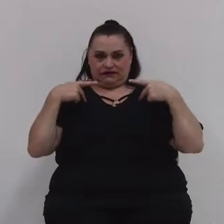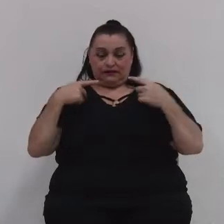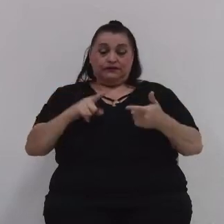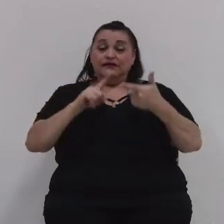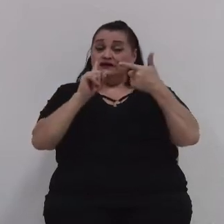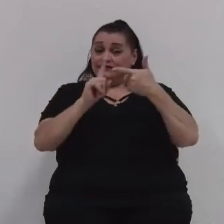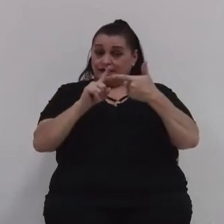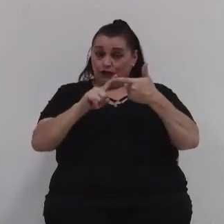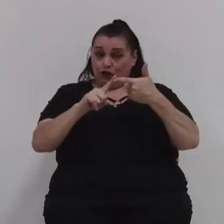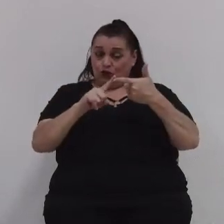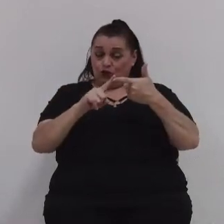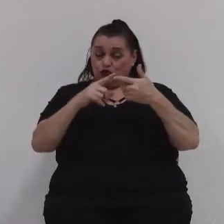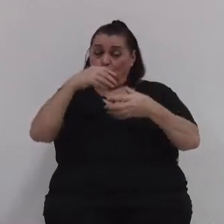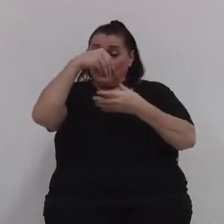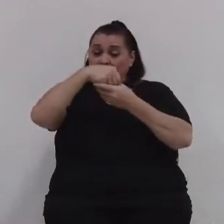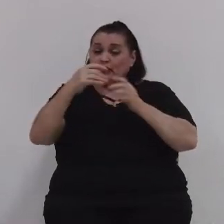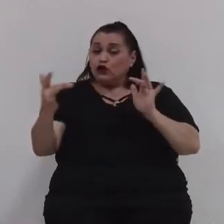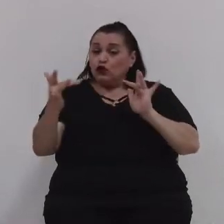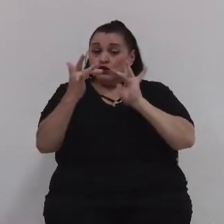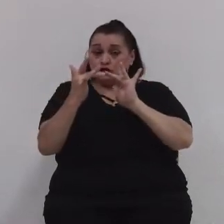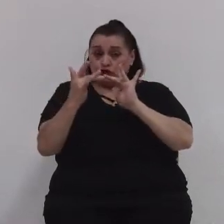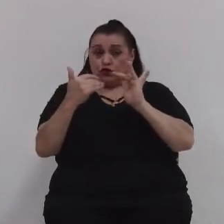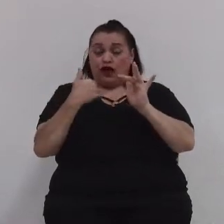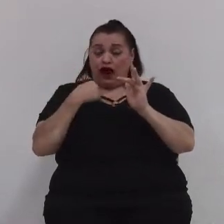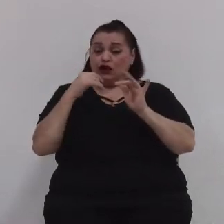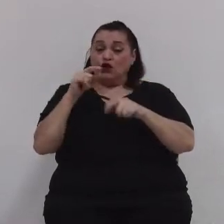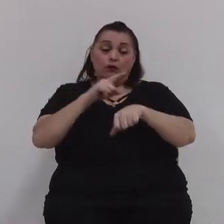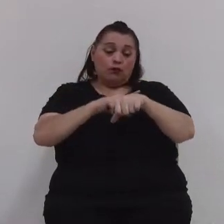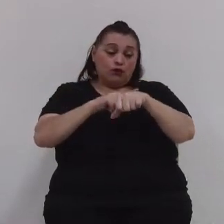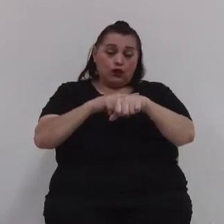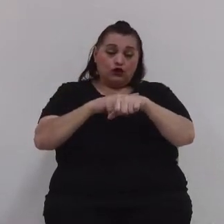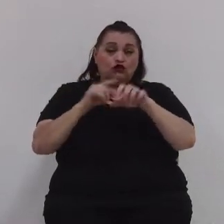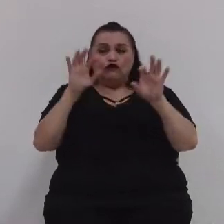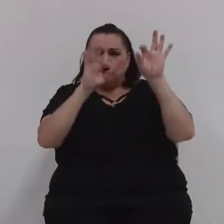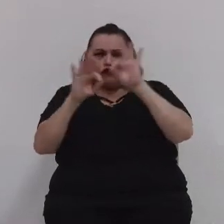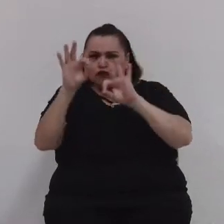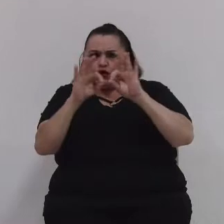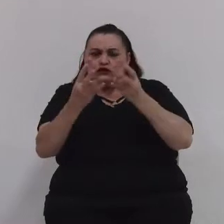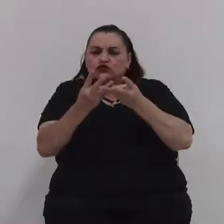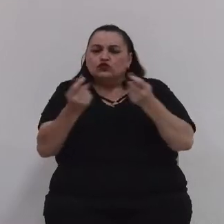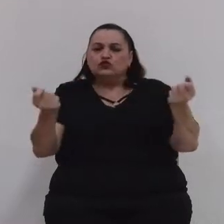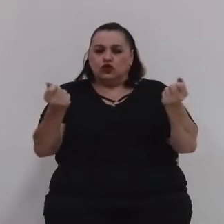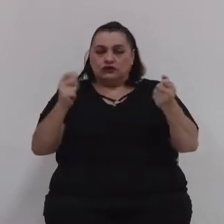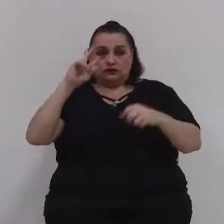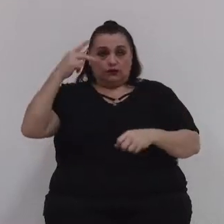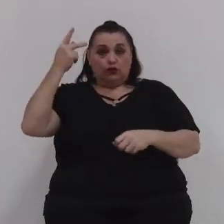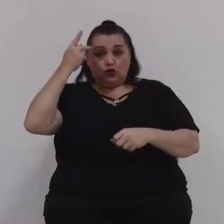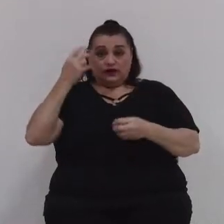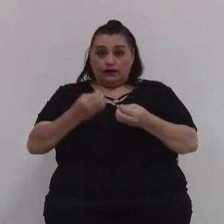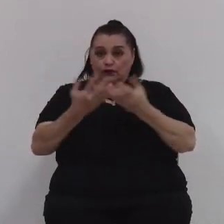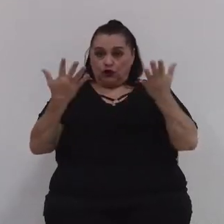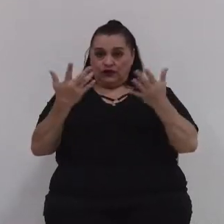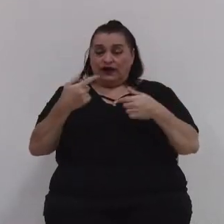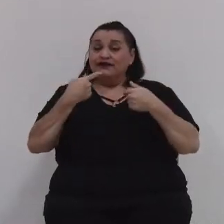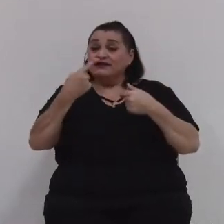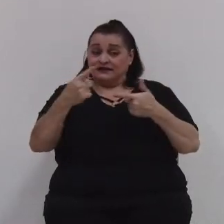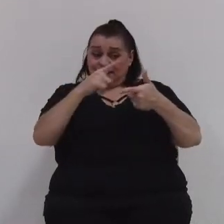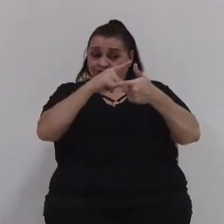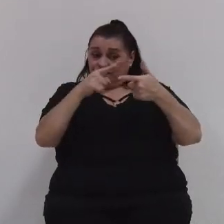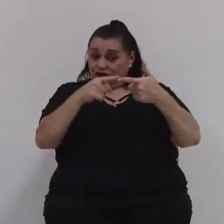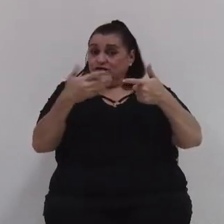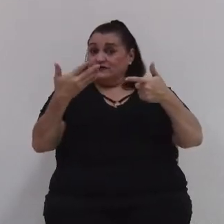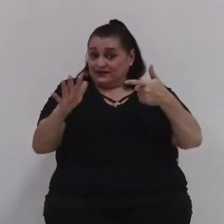esa interconexión que hay a la hora de formular soluciones de política pública. Dicho esas dos cosas, y para